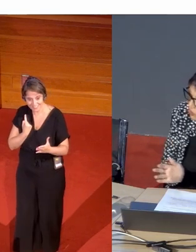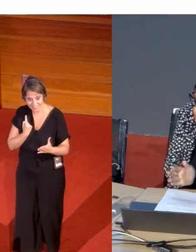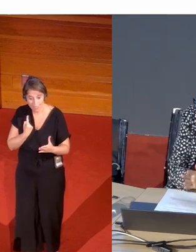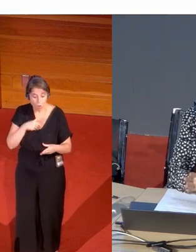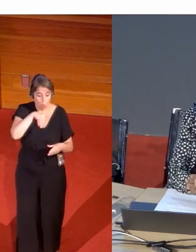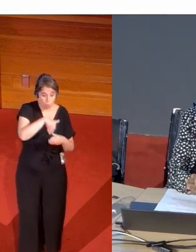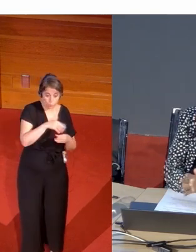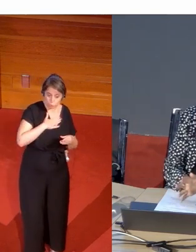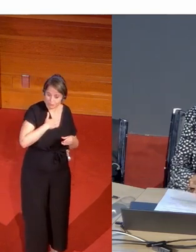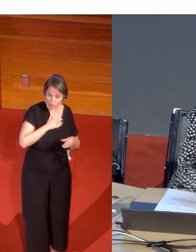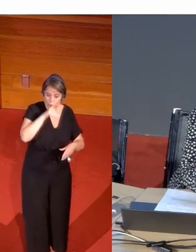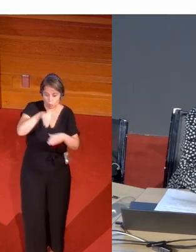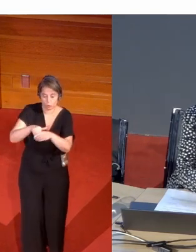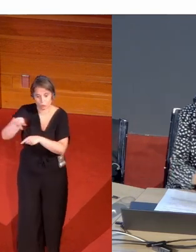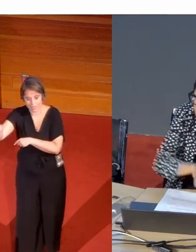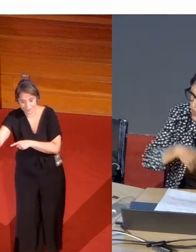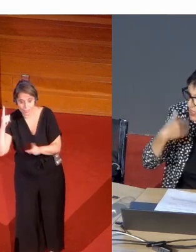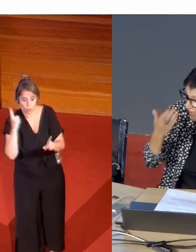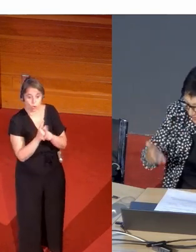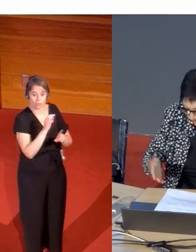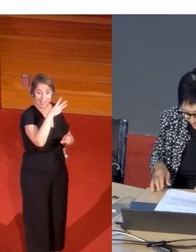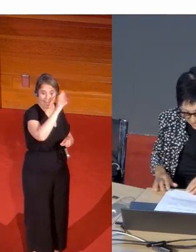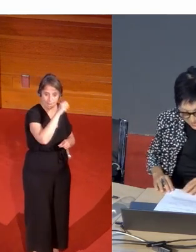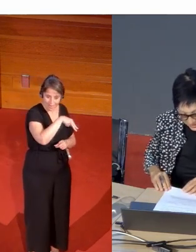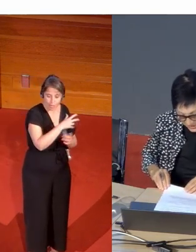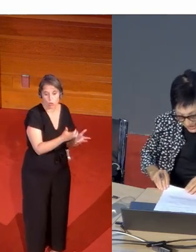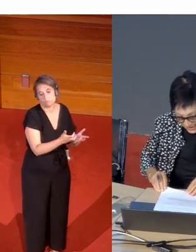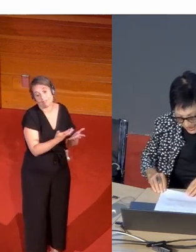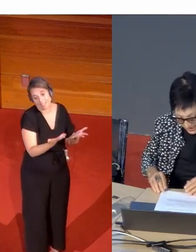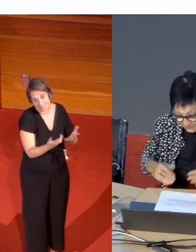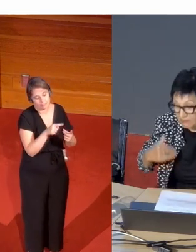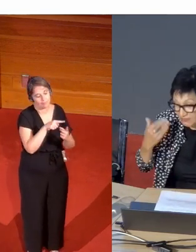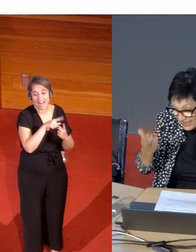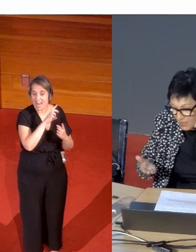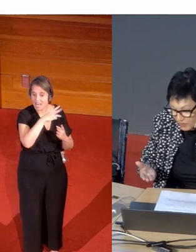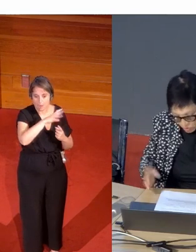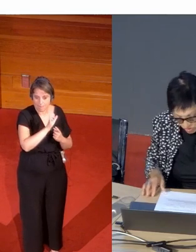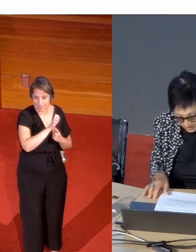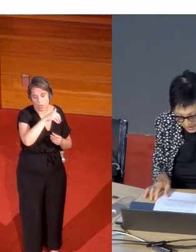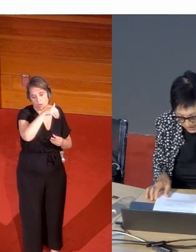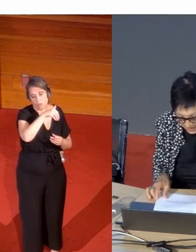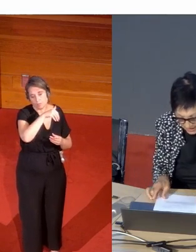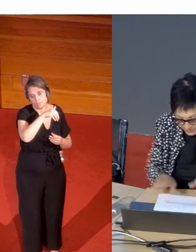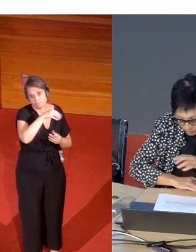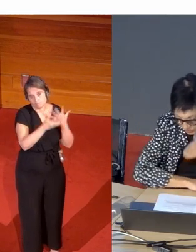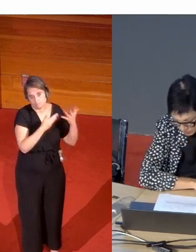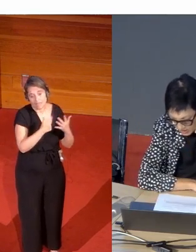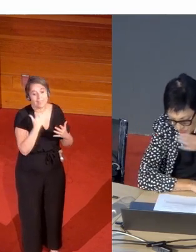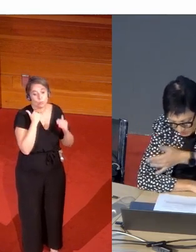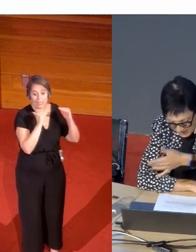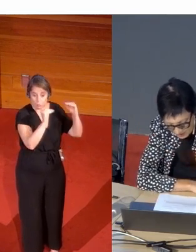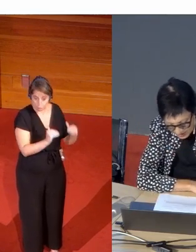que sus votos vayan en contra del Open consiguen que tenga menos